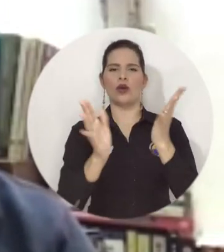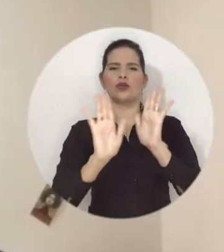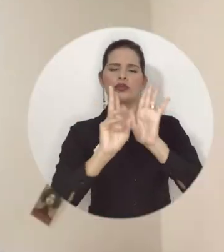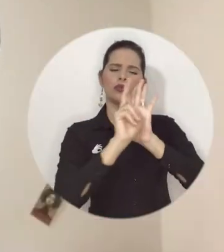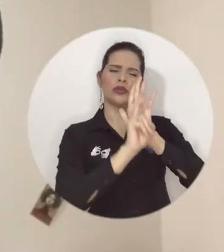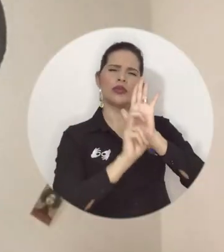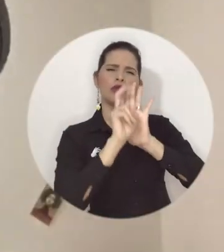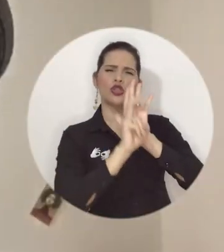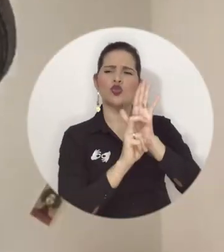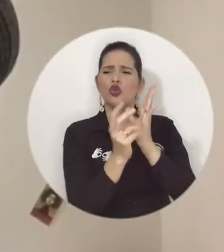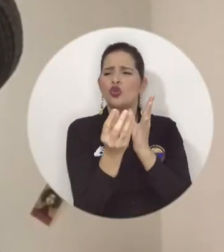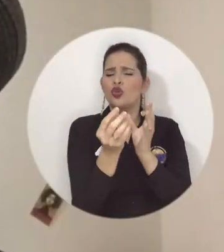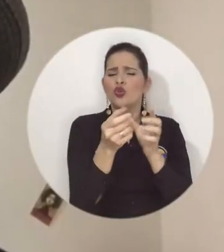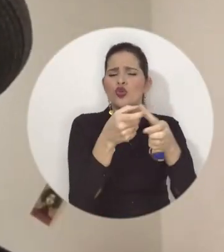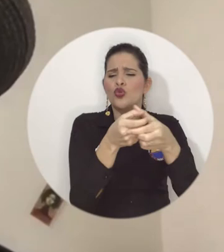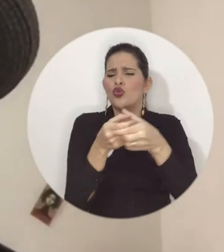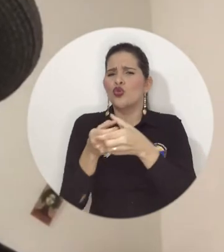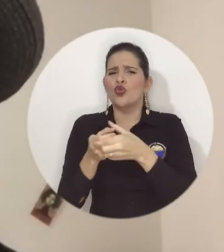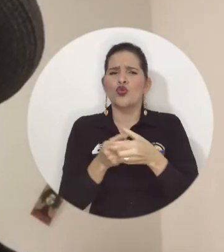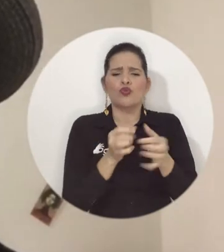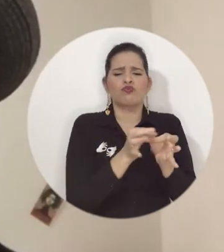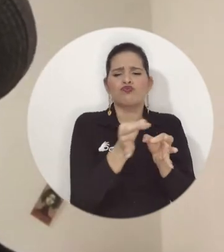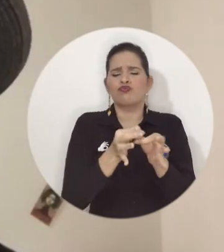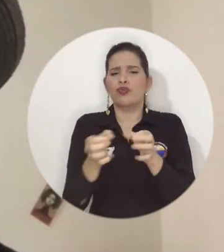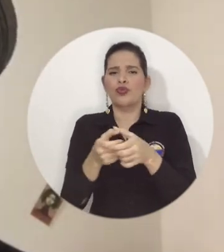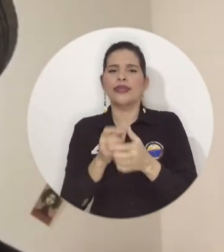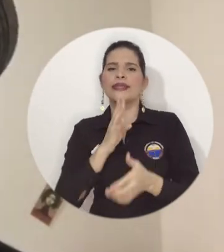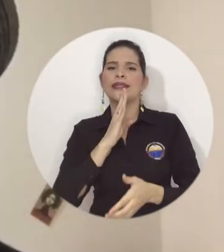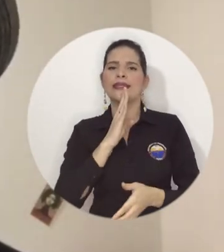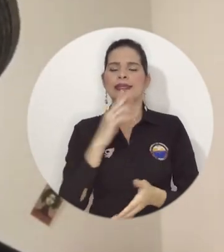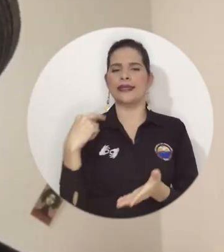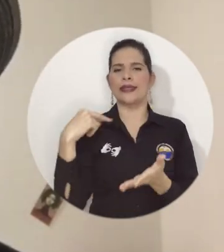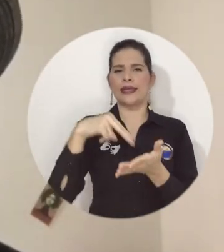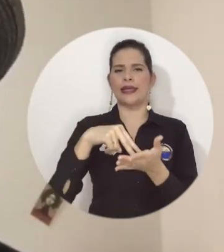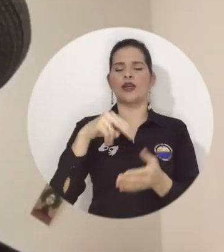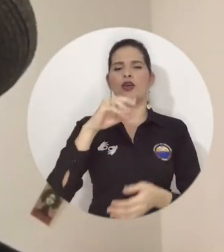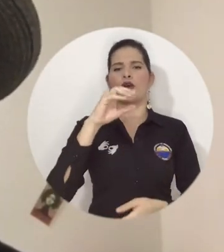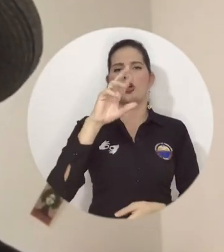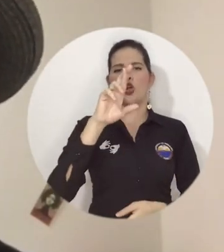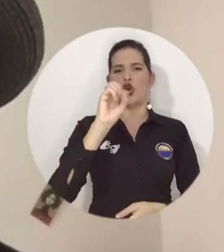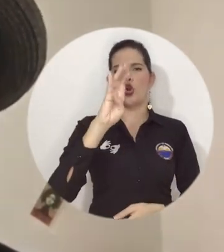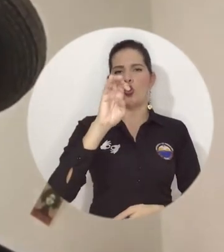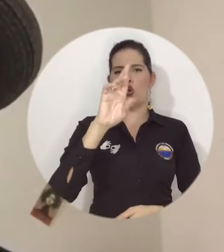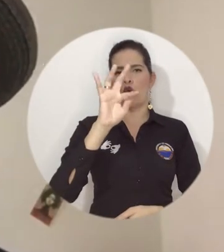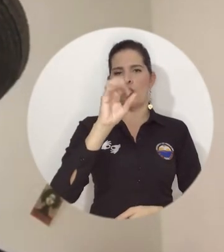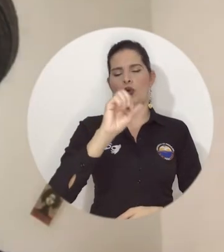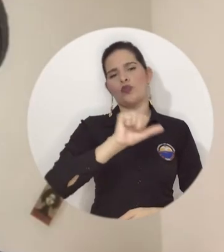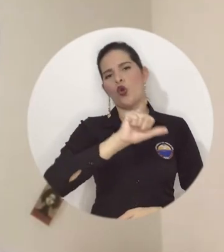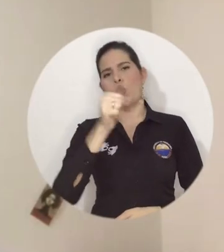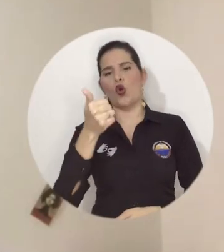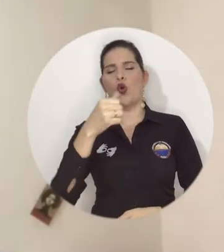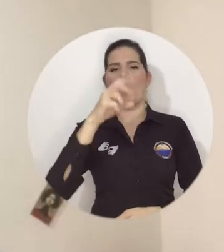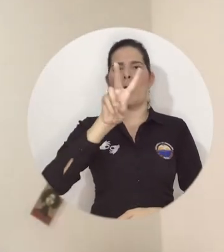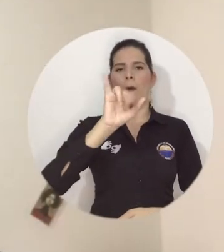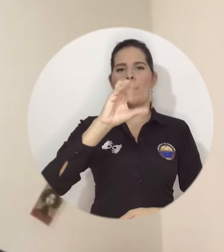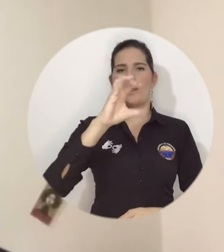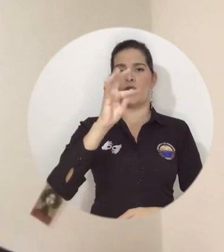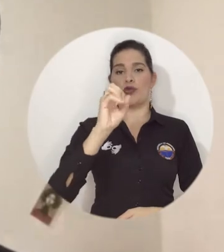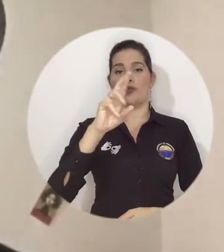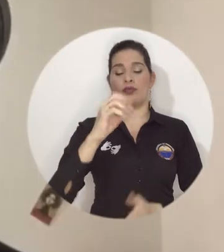Unimagdalena. Creo que la editorial de la Universidad del Magdalena está logrando un posicionamiento nacional e